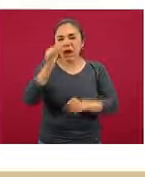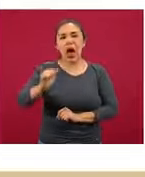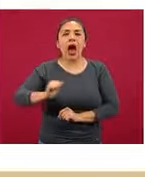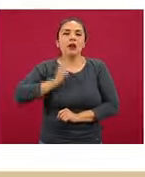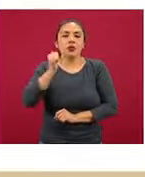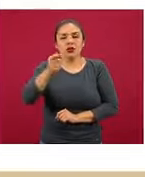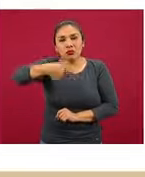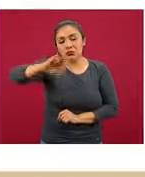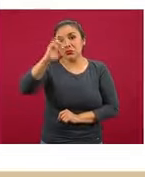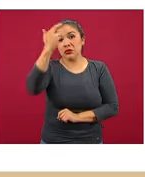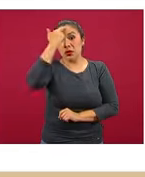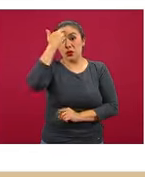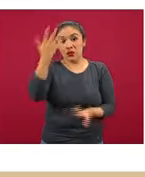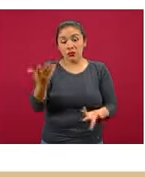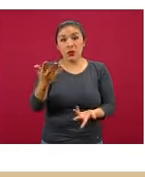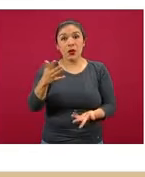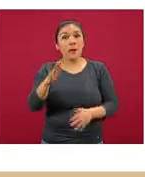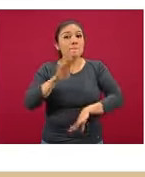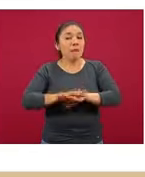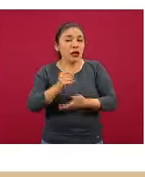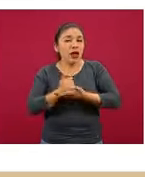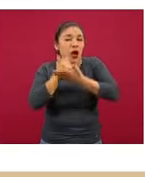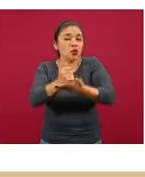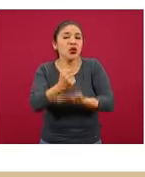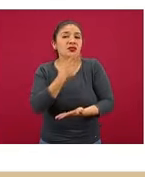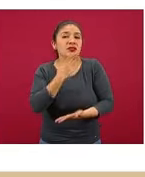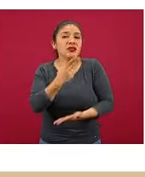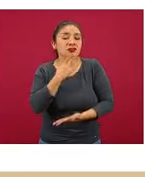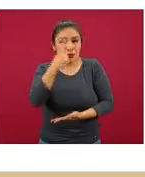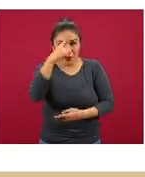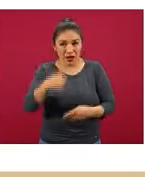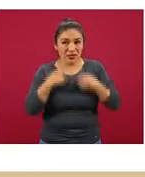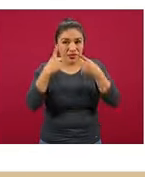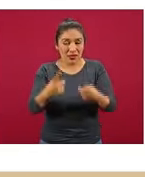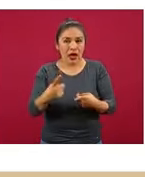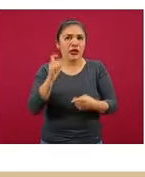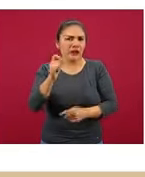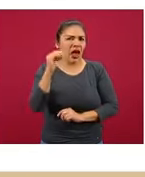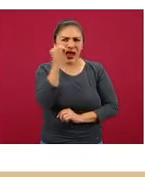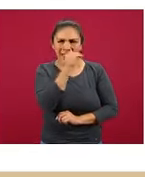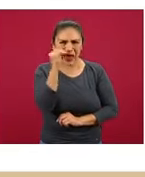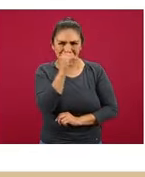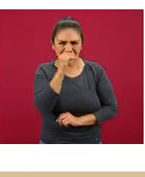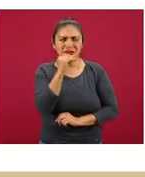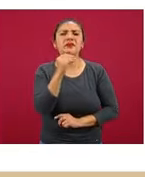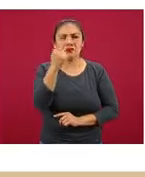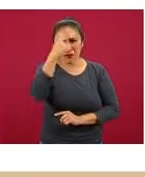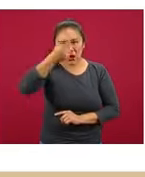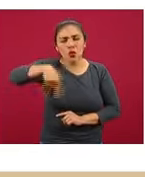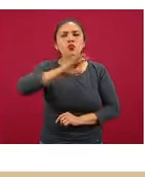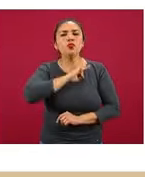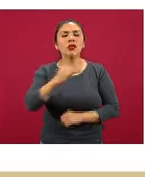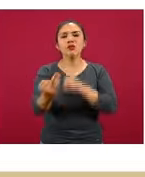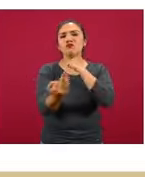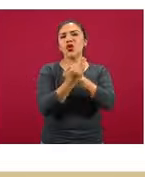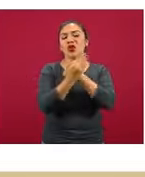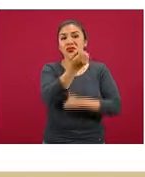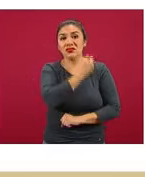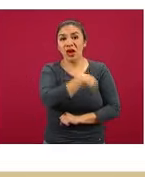para recordarle a la población que un gran beneficio que se les da de manera gratuita para proteger su salud